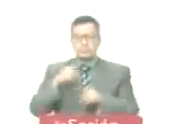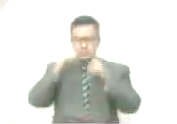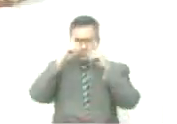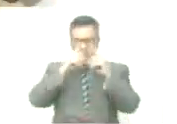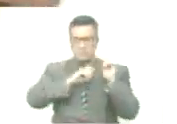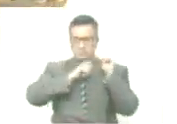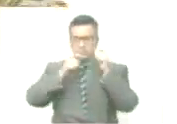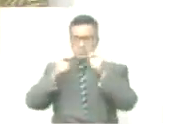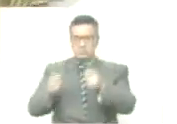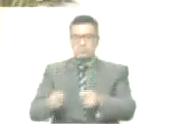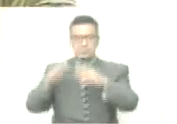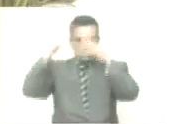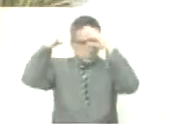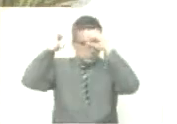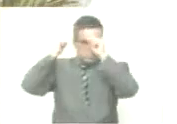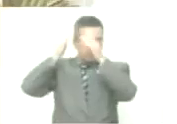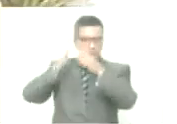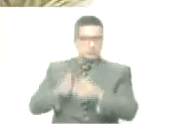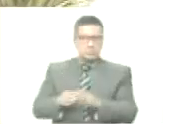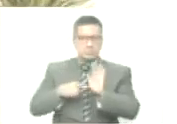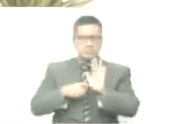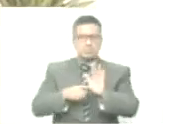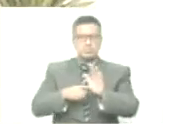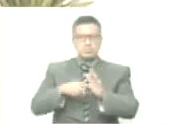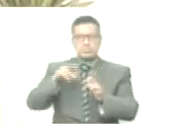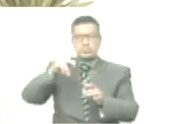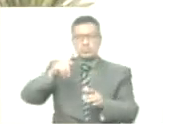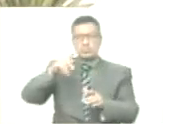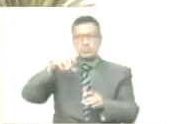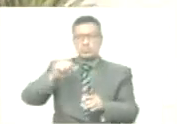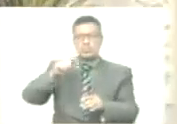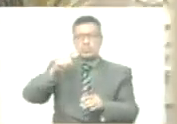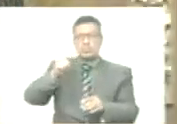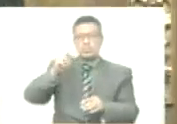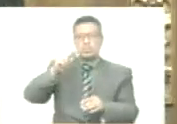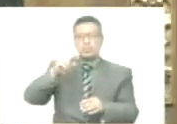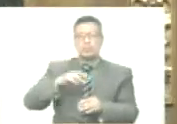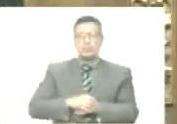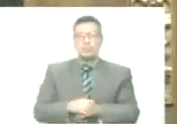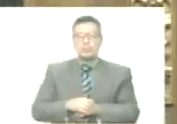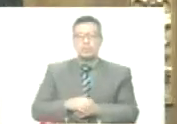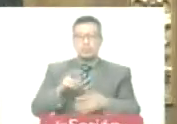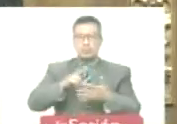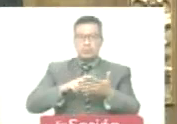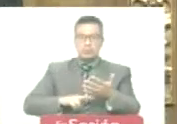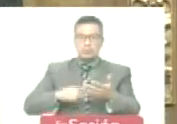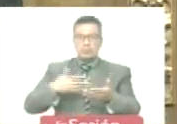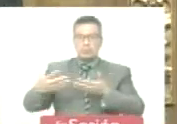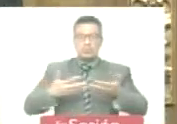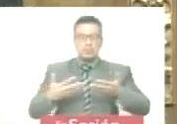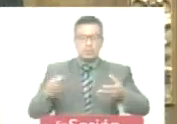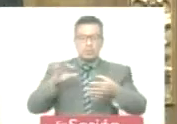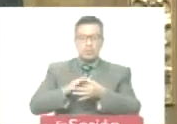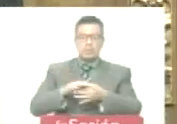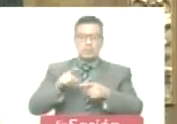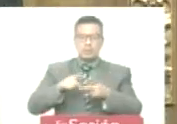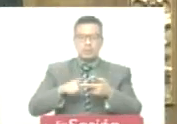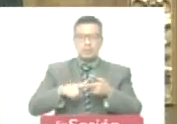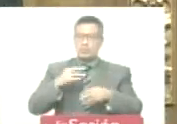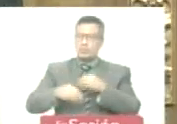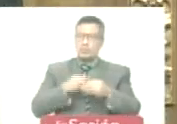designarlo como embajador ante el Estado de Qatar, en el marco de las relaciones bilaterales que ha